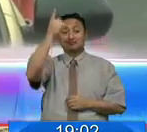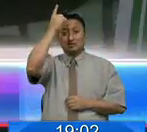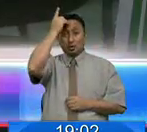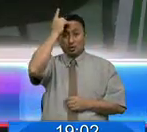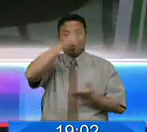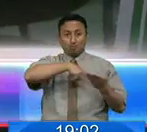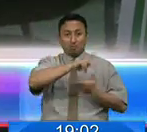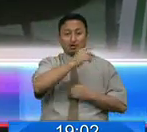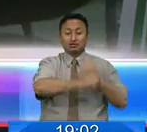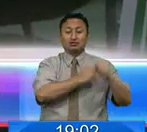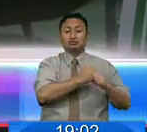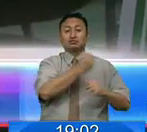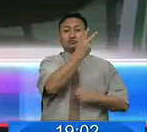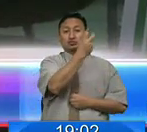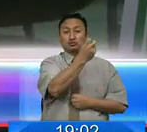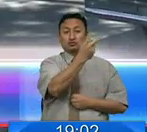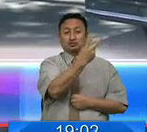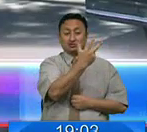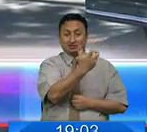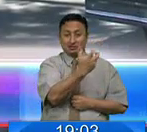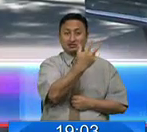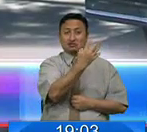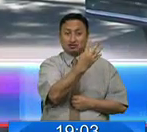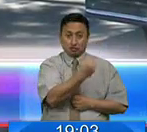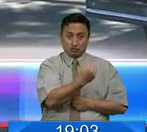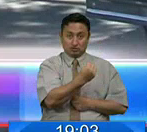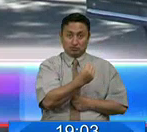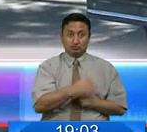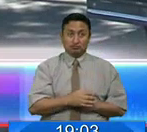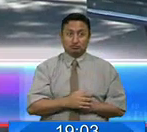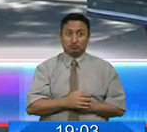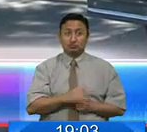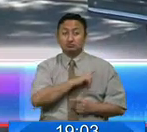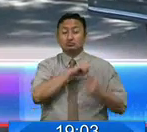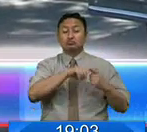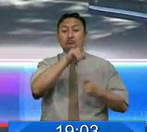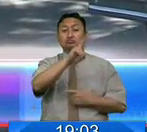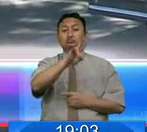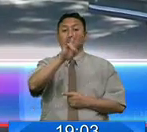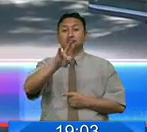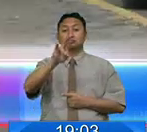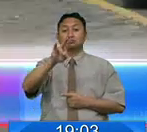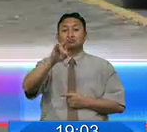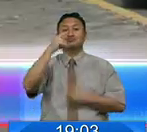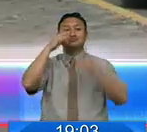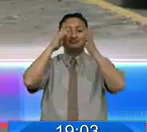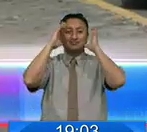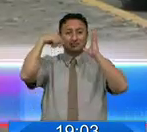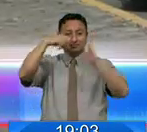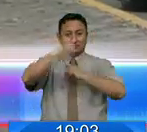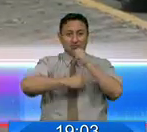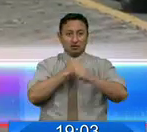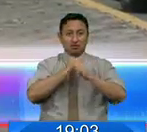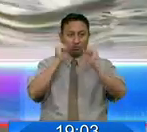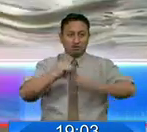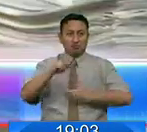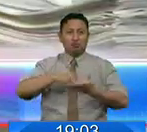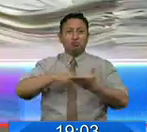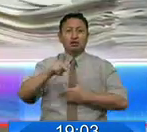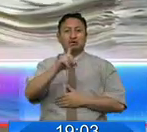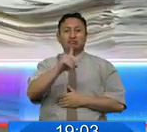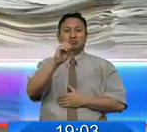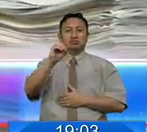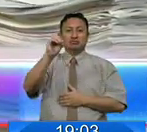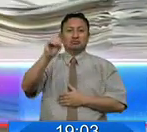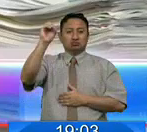impagas de los años 2012 2013 y 2014 hasta el 27 de diciembre de este año se podría ser pago del 100 por